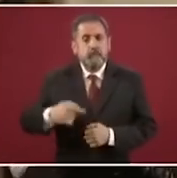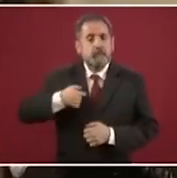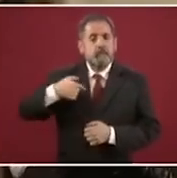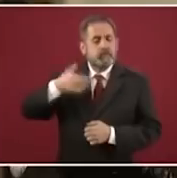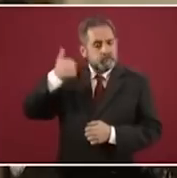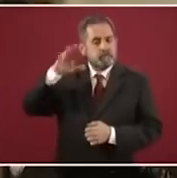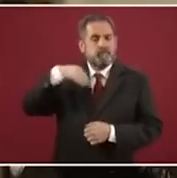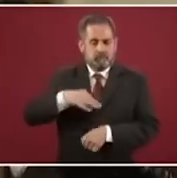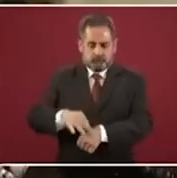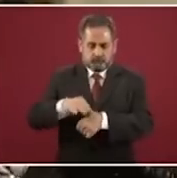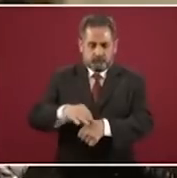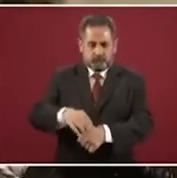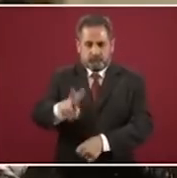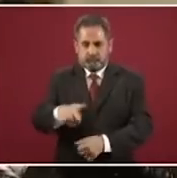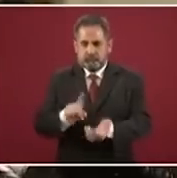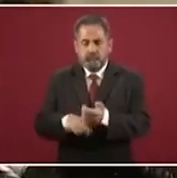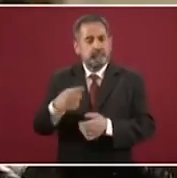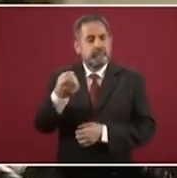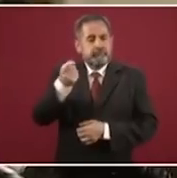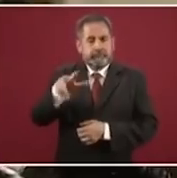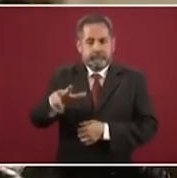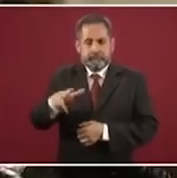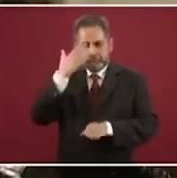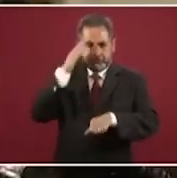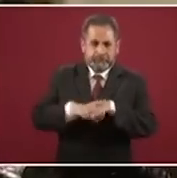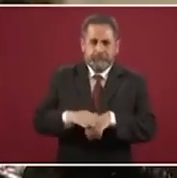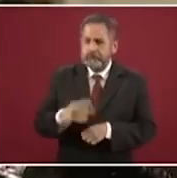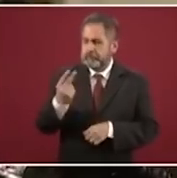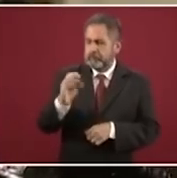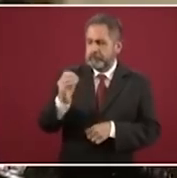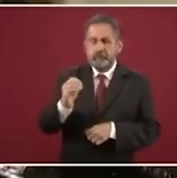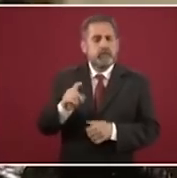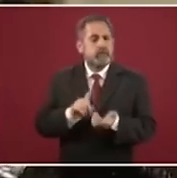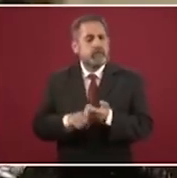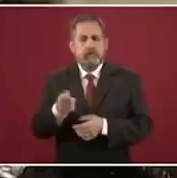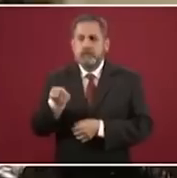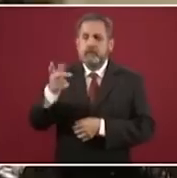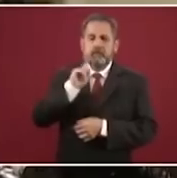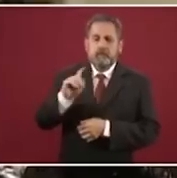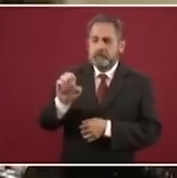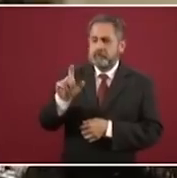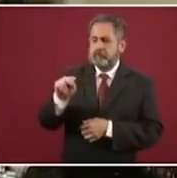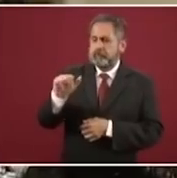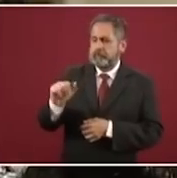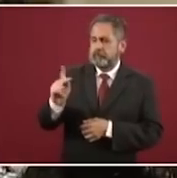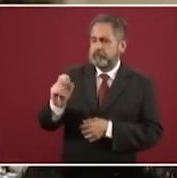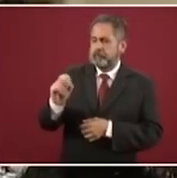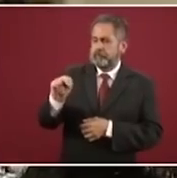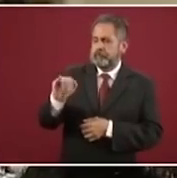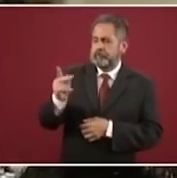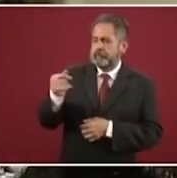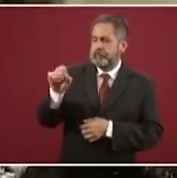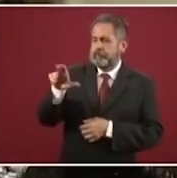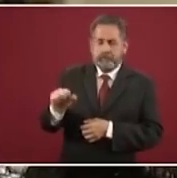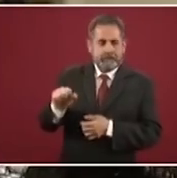68. El testimonio del 2 de octubre está recogido por la maestra Elena Poniatowska en su noche de Tlatelolco. Más